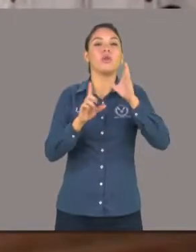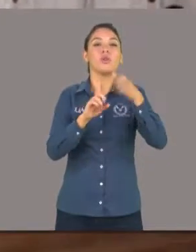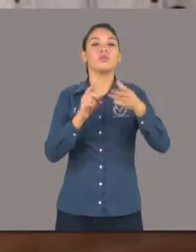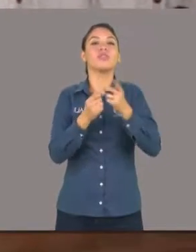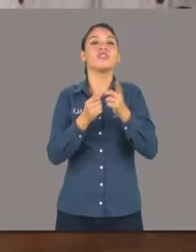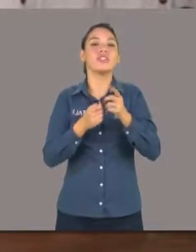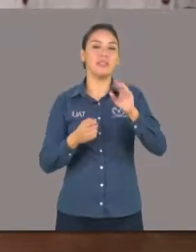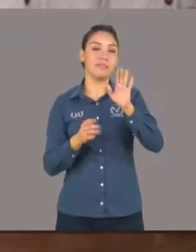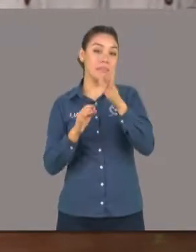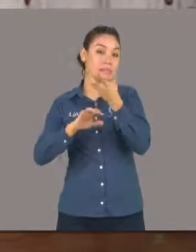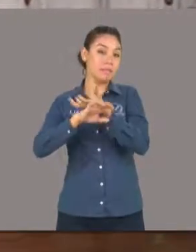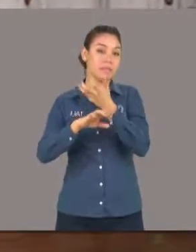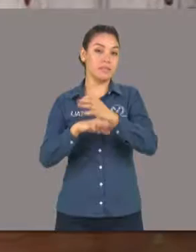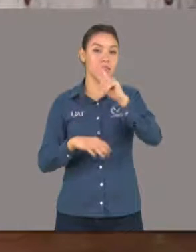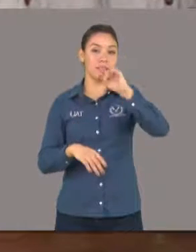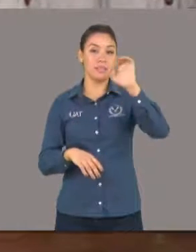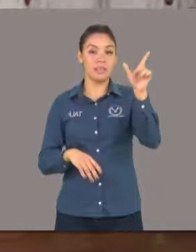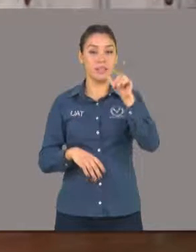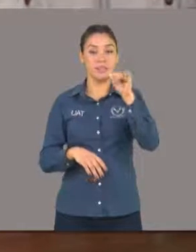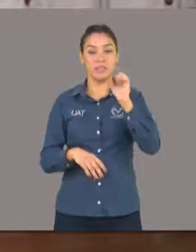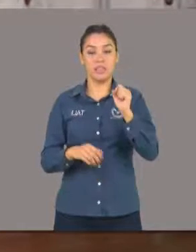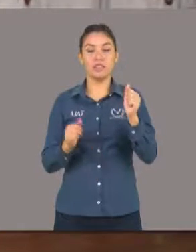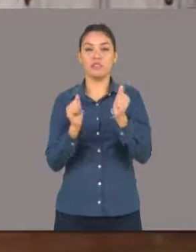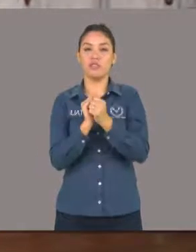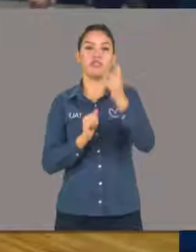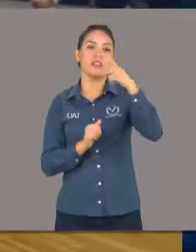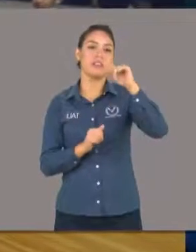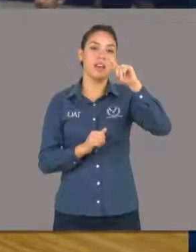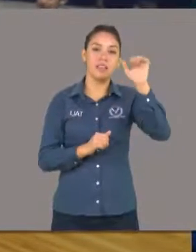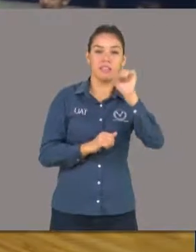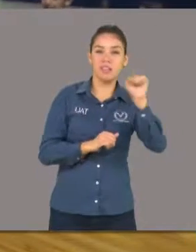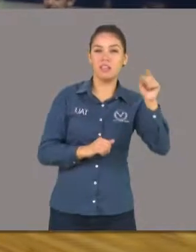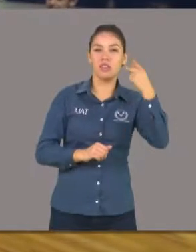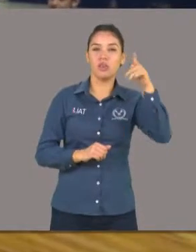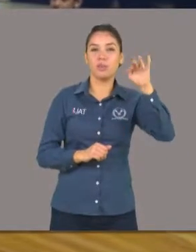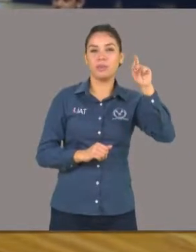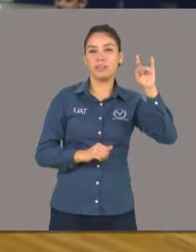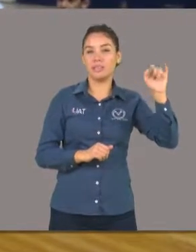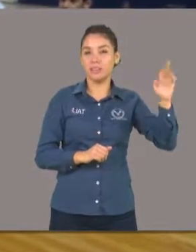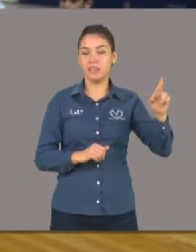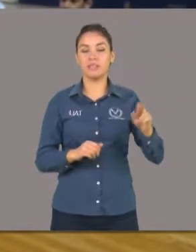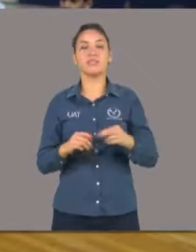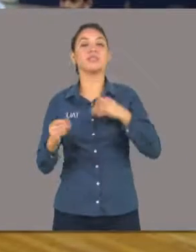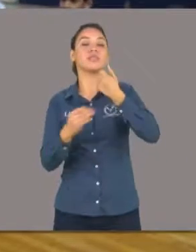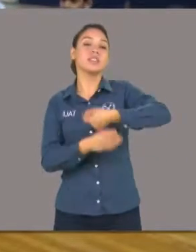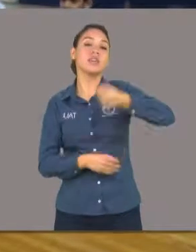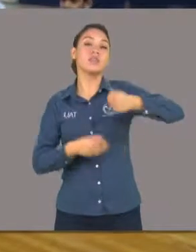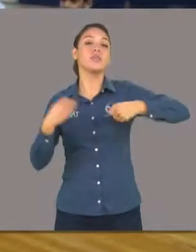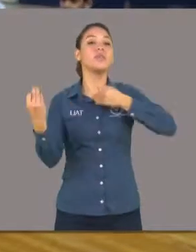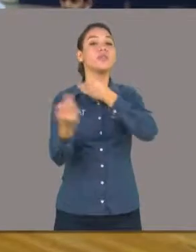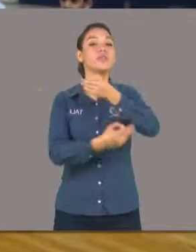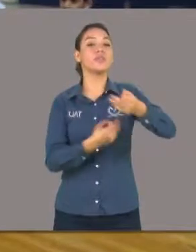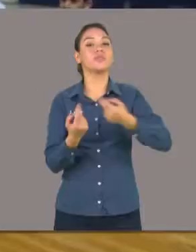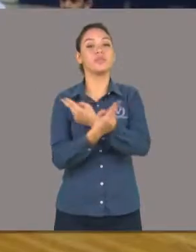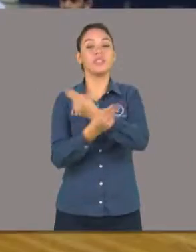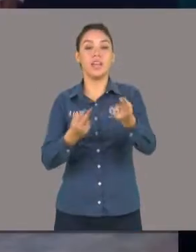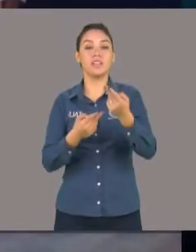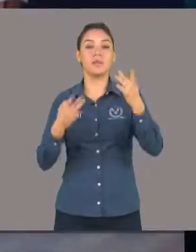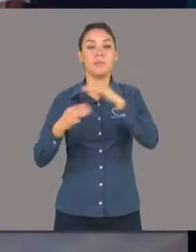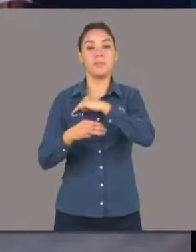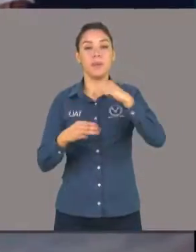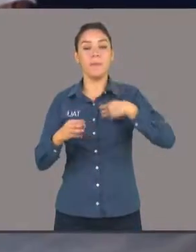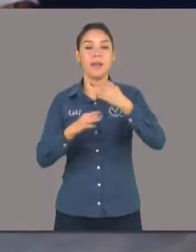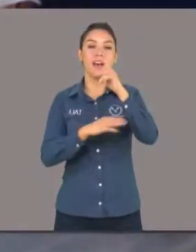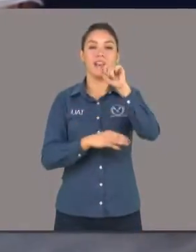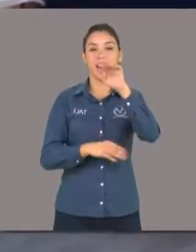Club de Hueslago, Texas, el cual incluyó las disciplinas de Kion, Kata y Kumite del estilo Sotokan. Un saludo para nuestros amigos